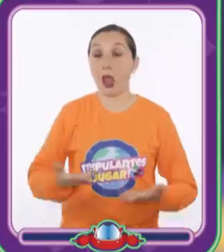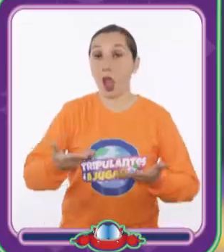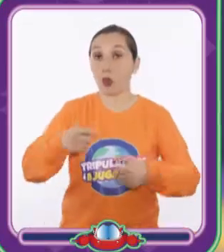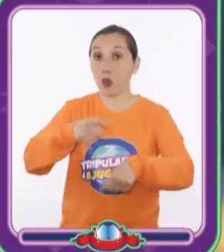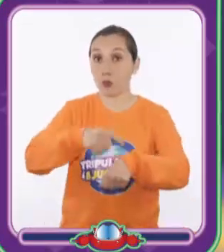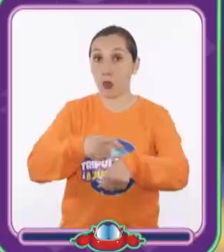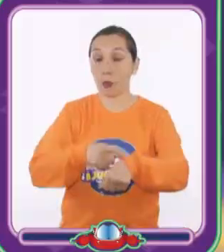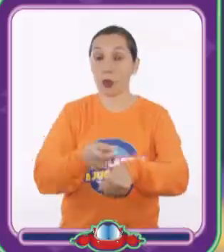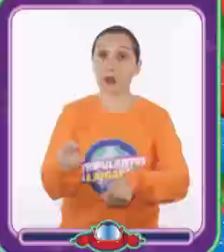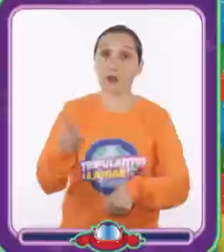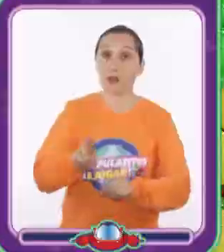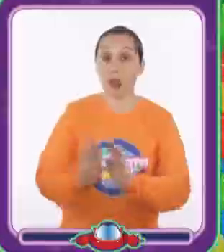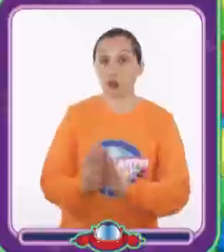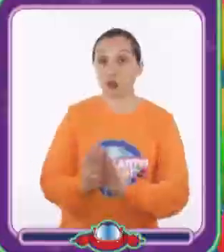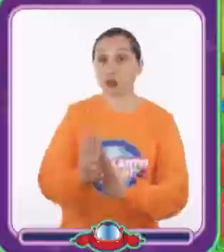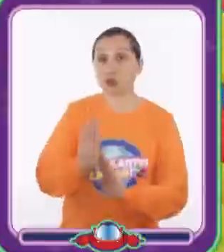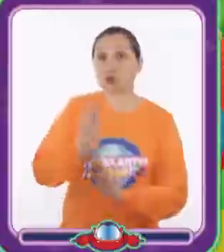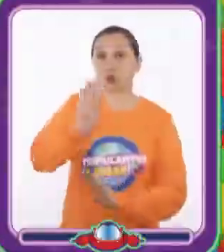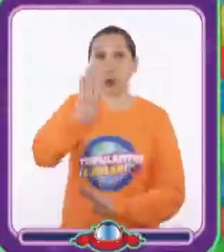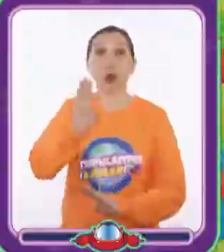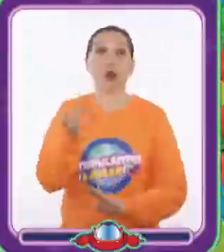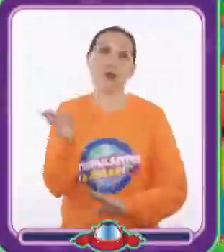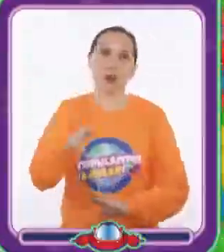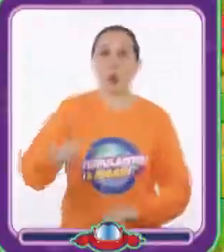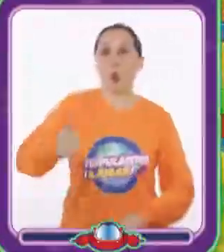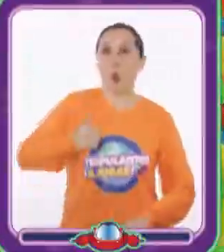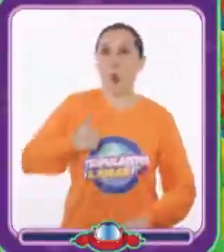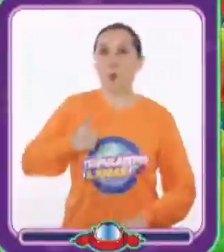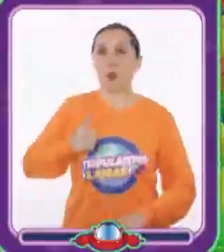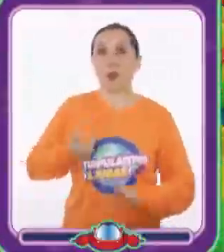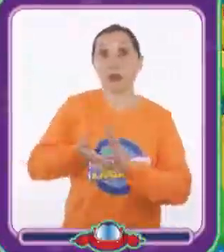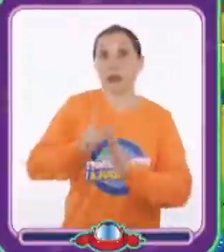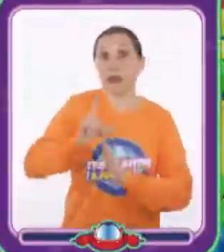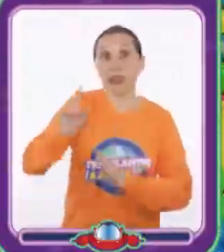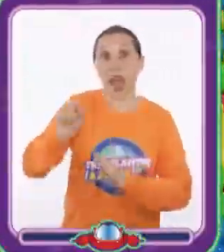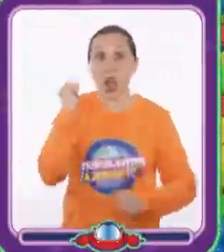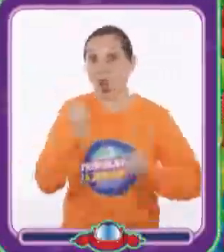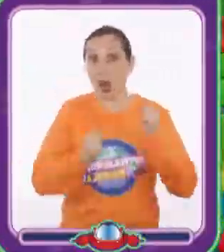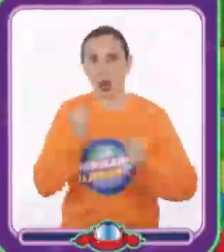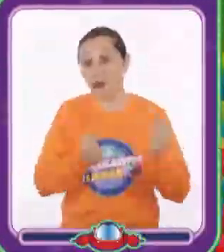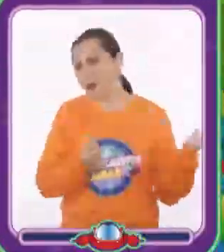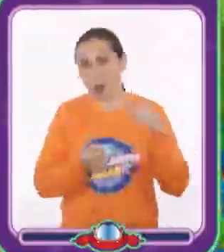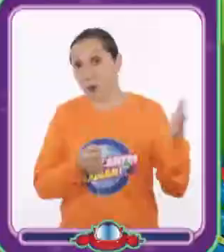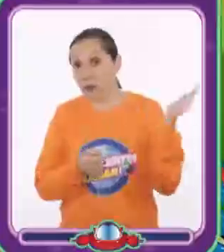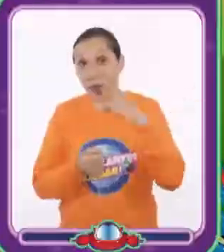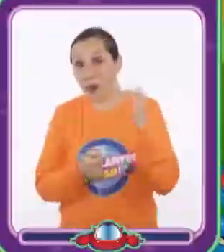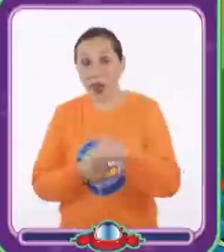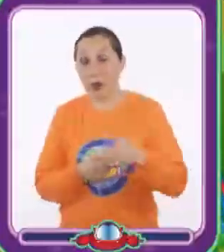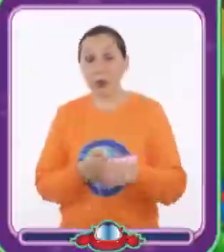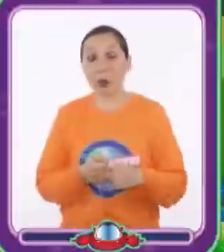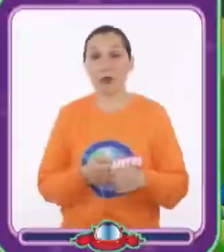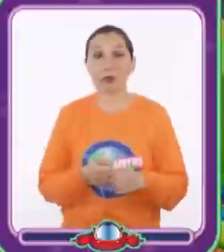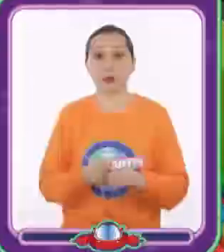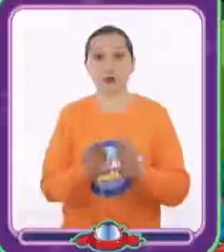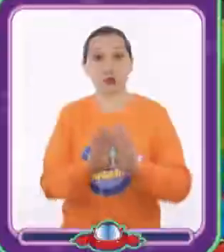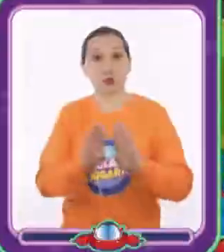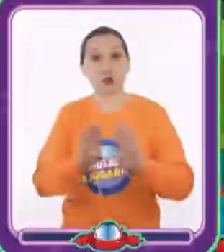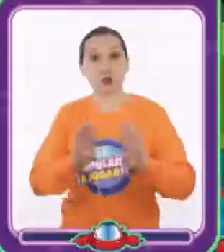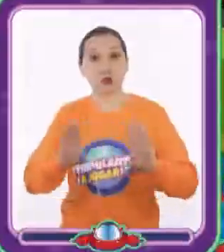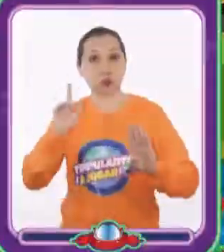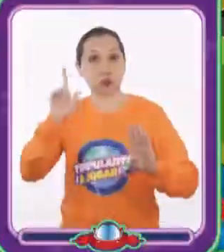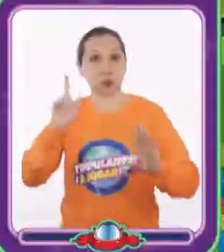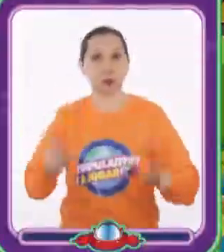Es momento de volver a Edubilo 1. ¡Hemos cumplido la misión! ¡Edubilo 1 se va, tripulación! ¡Vamos! ¡Te ayudo,